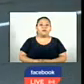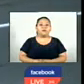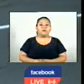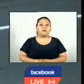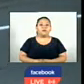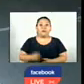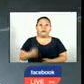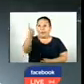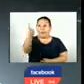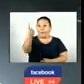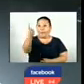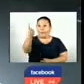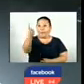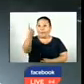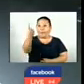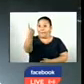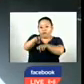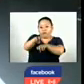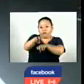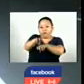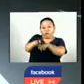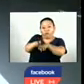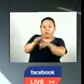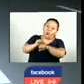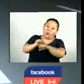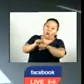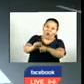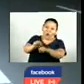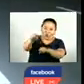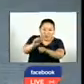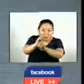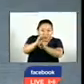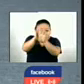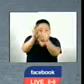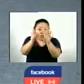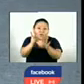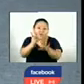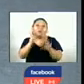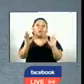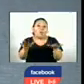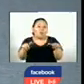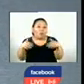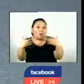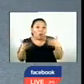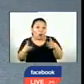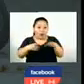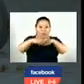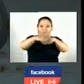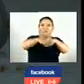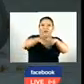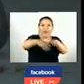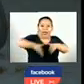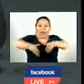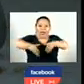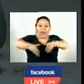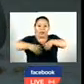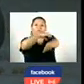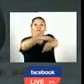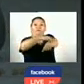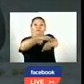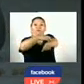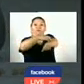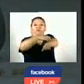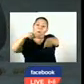Un motociclista y su acompañante murieron la madrugada de este viernes tras impactar contra un separador y posteriormente ser